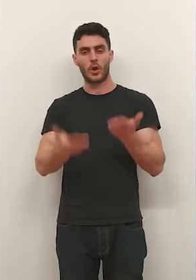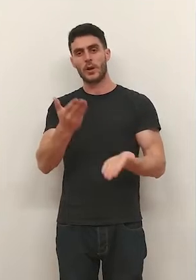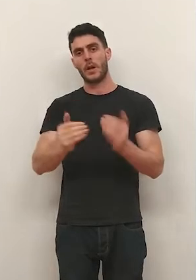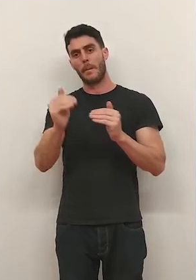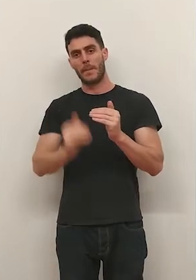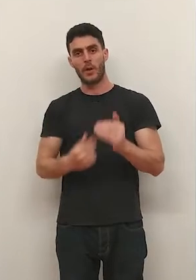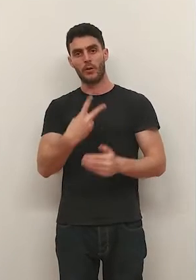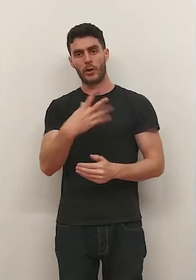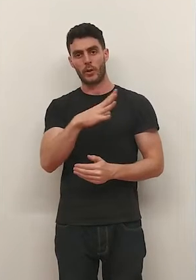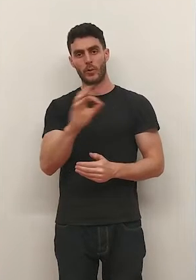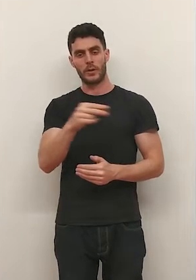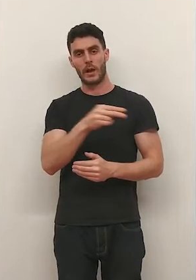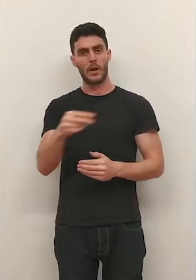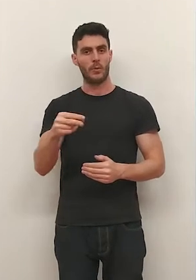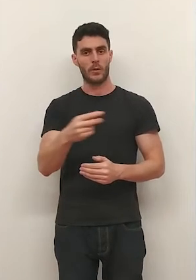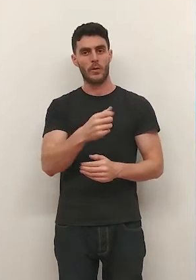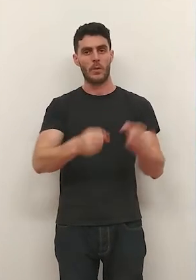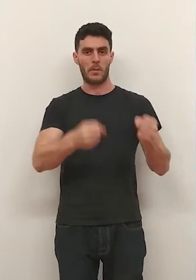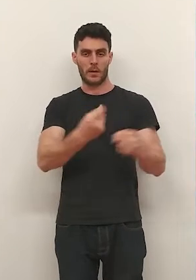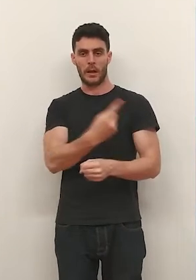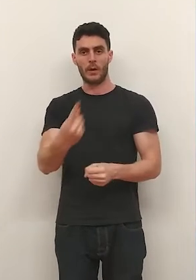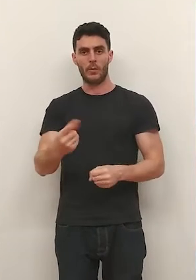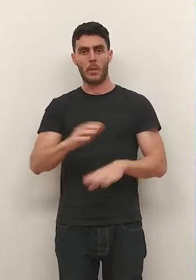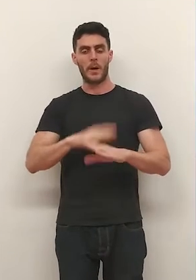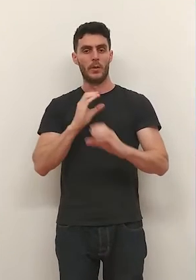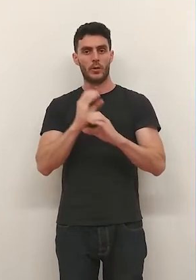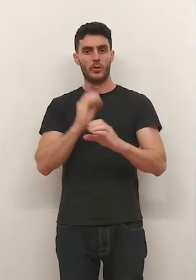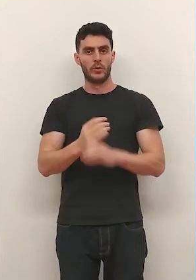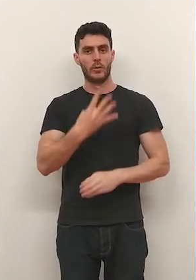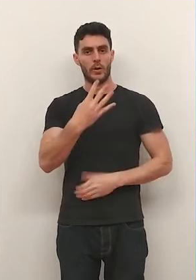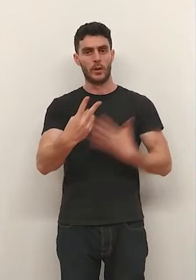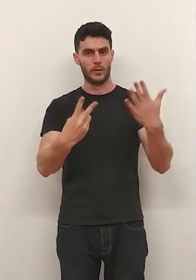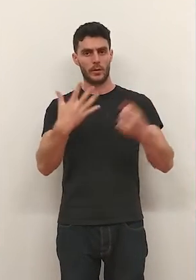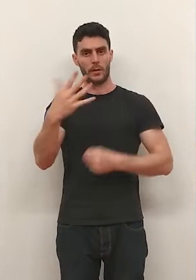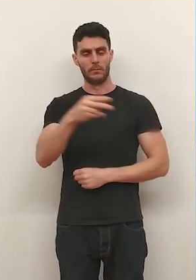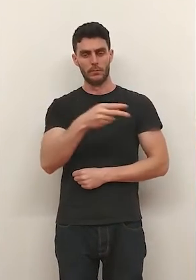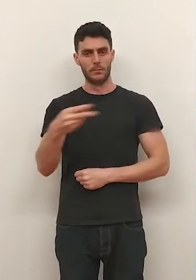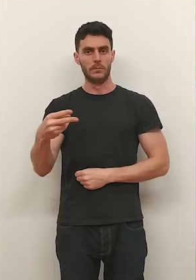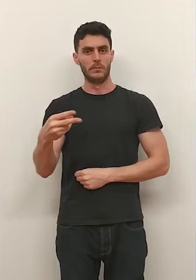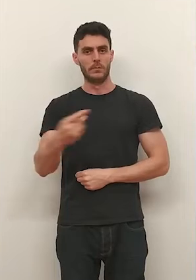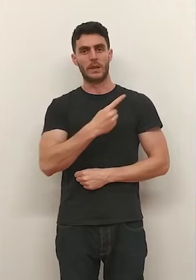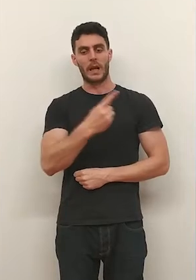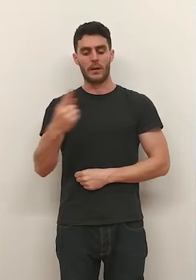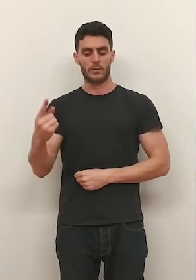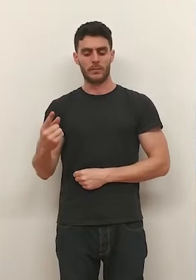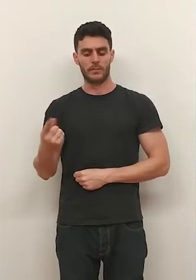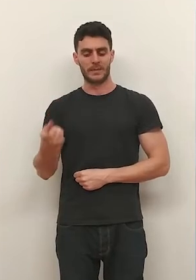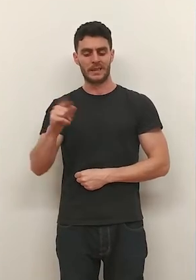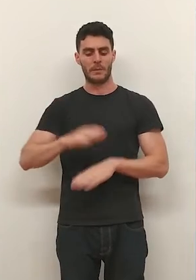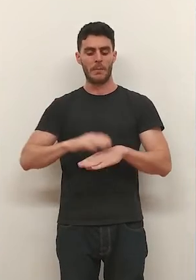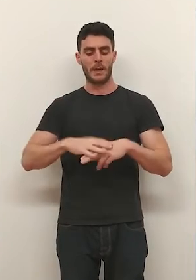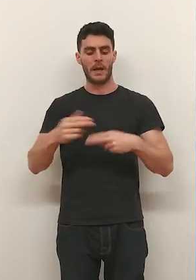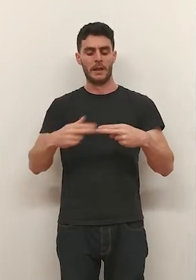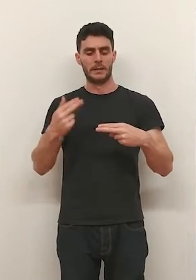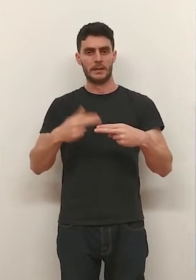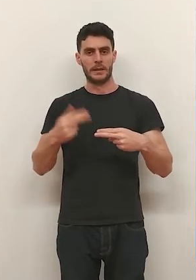kilos, 250 euros por vehículo. Para los autobuses, 475 euros por autobús. Y para